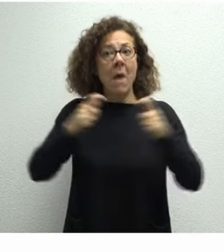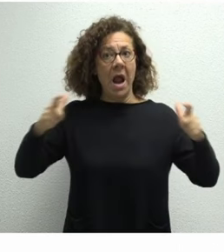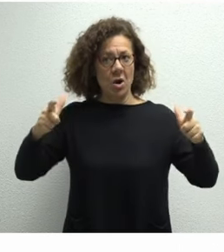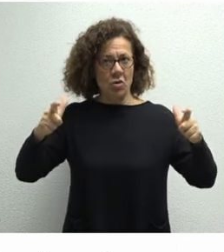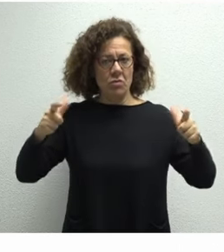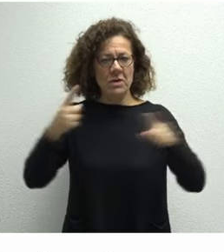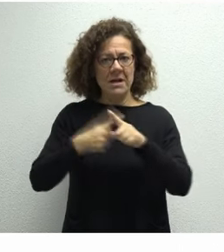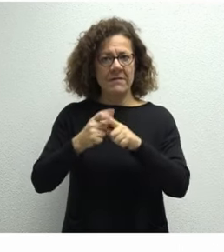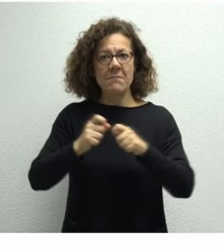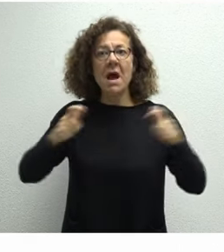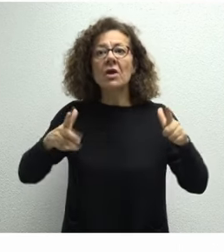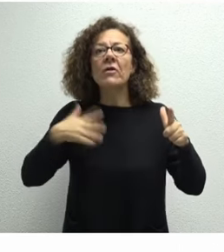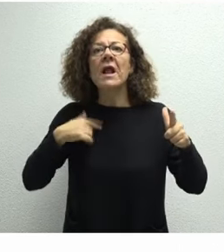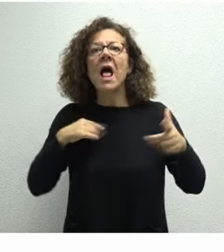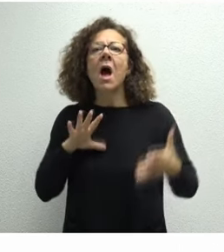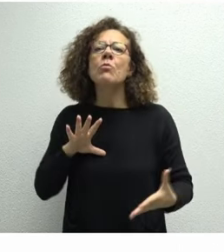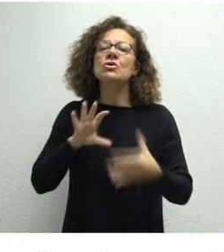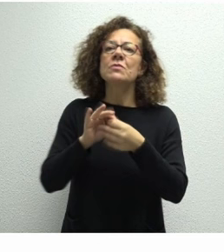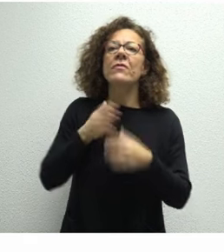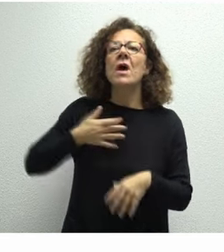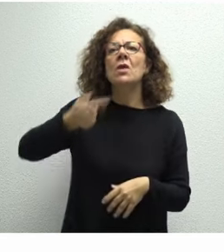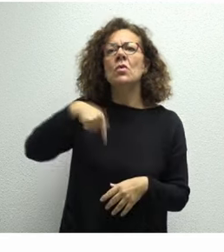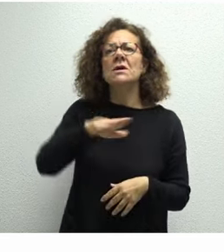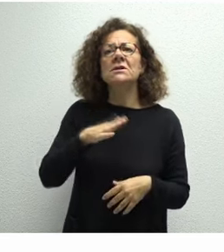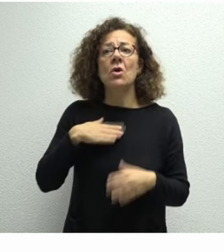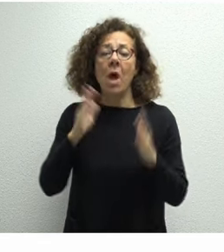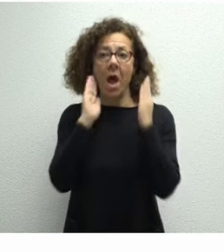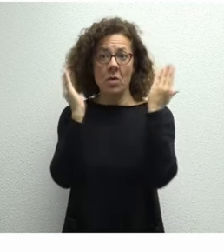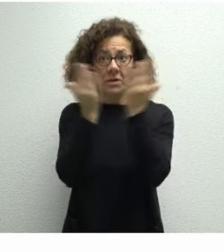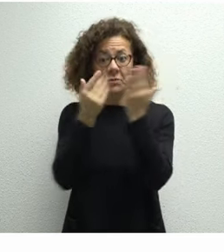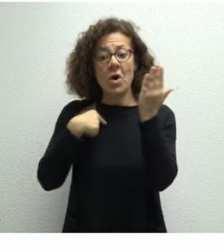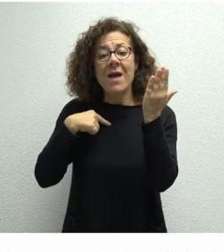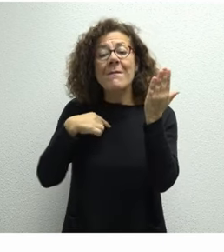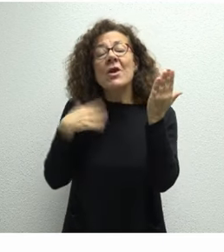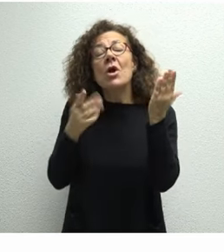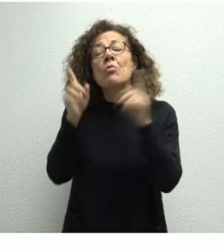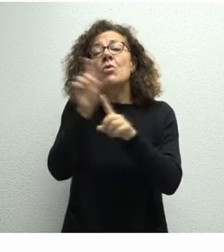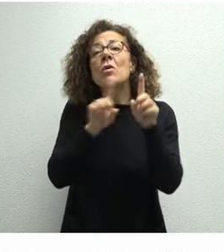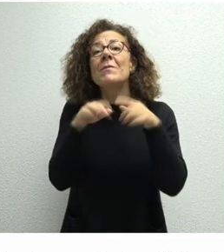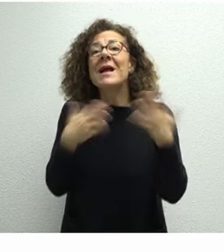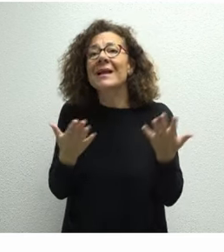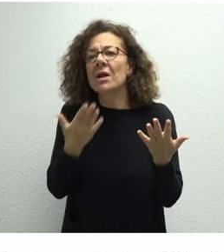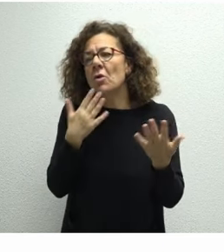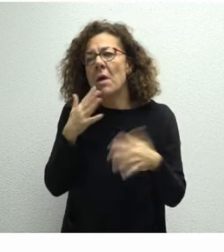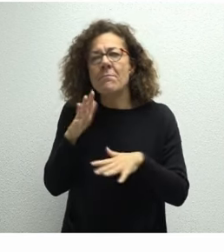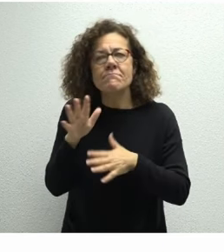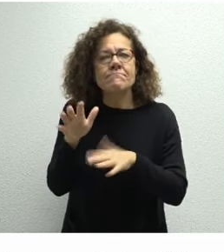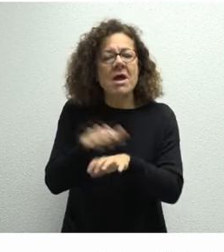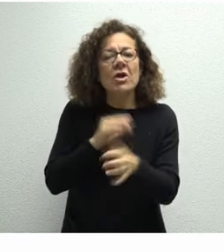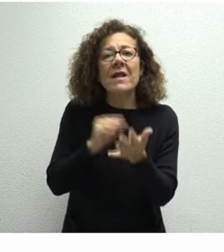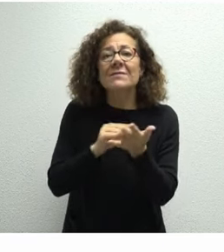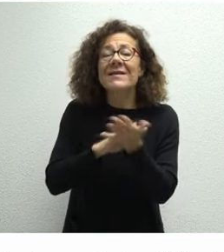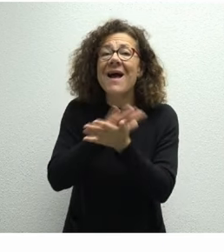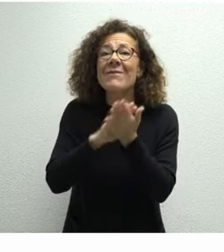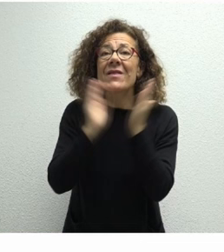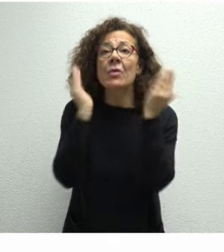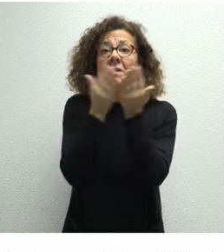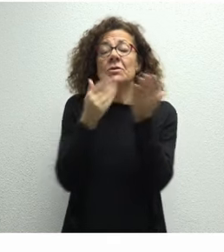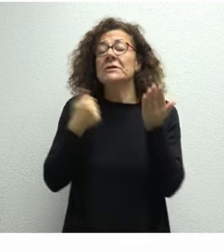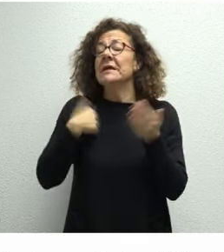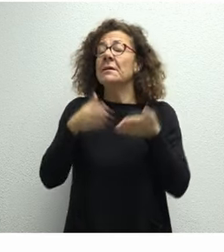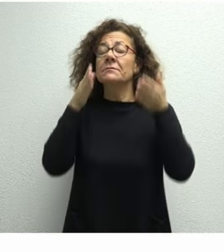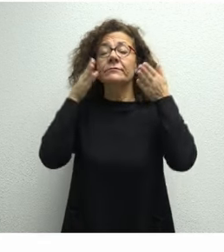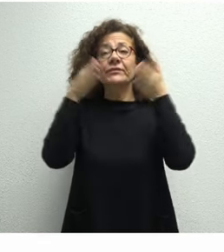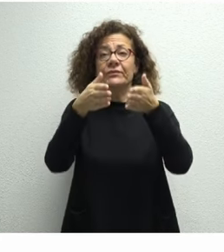sobre la aproximación a los trastornos del espectro del autismo lo único problema es que casi como siempre cuando hablamos de autismo